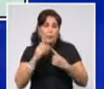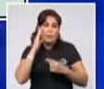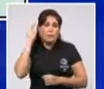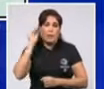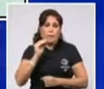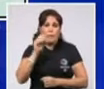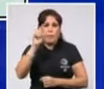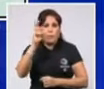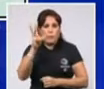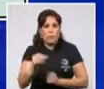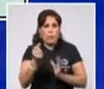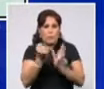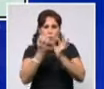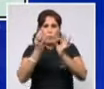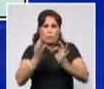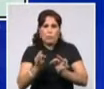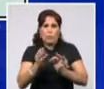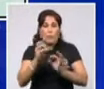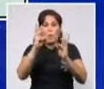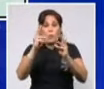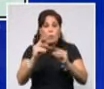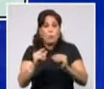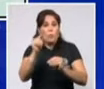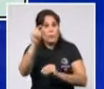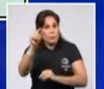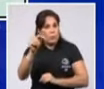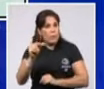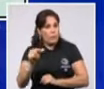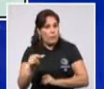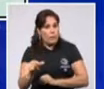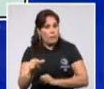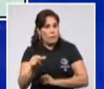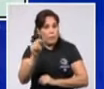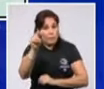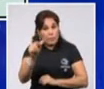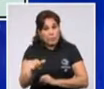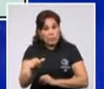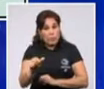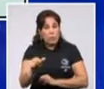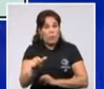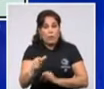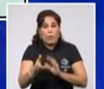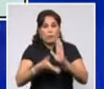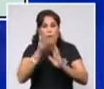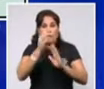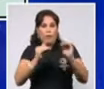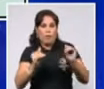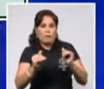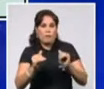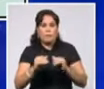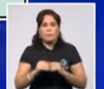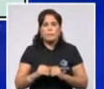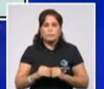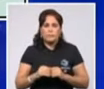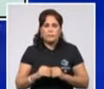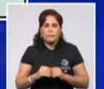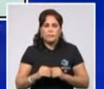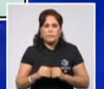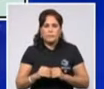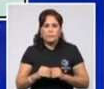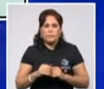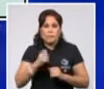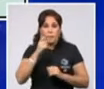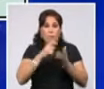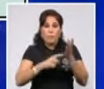que se confirman y el número de casos que se da de alta. En Ciego